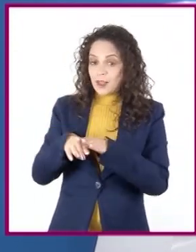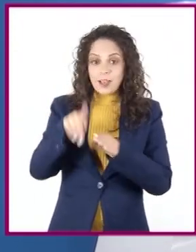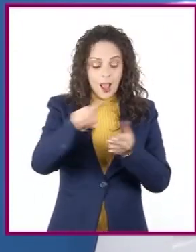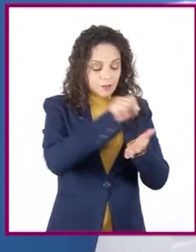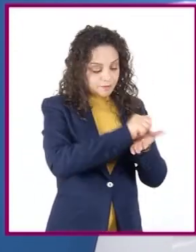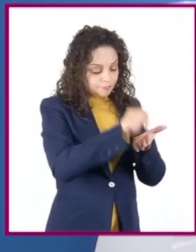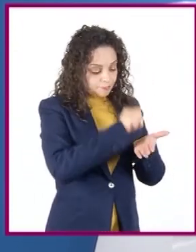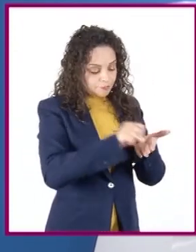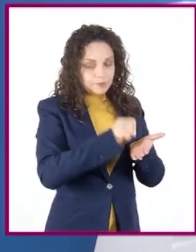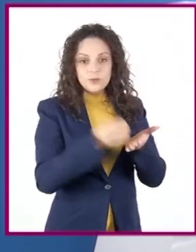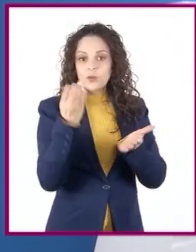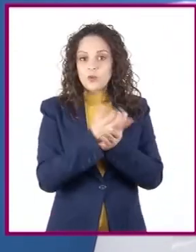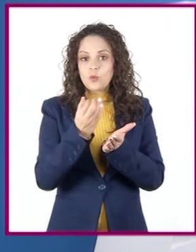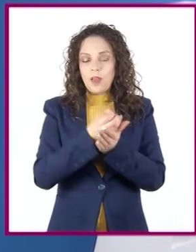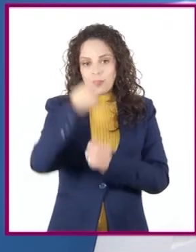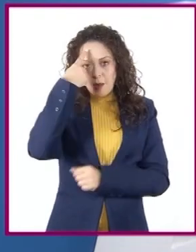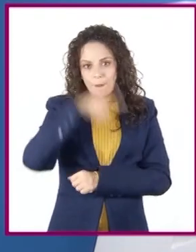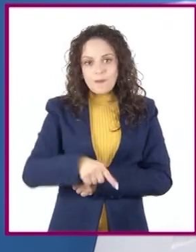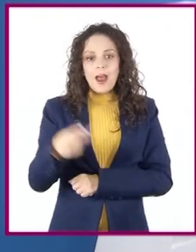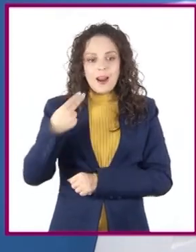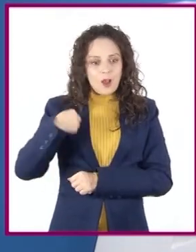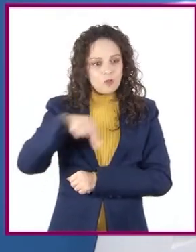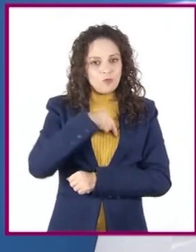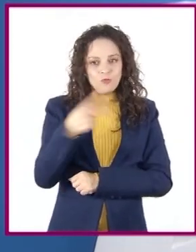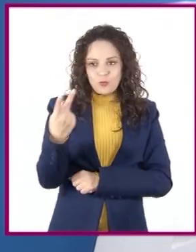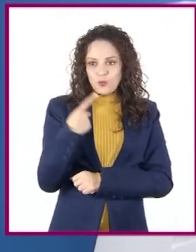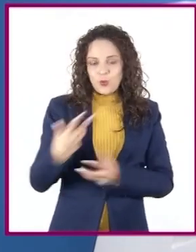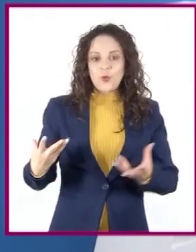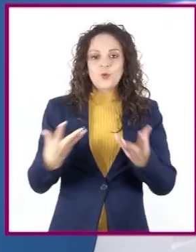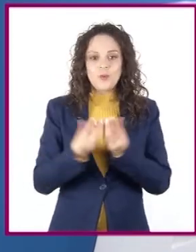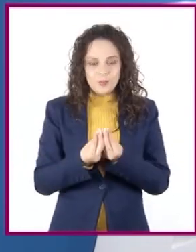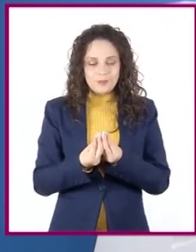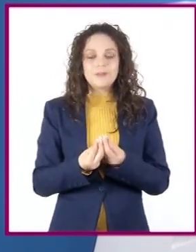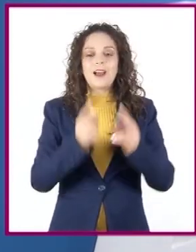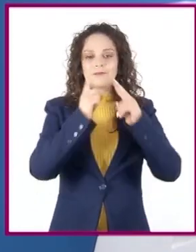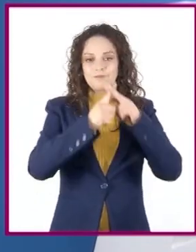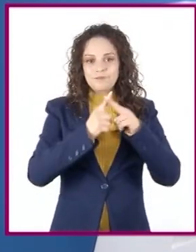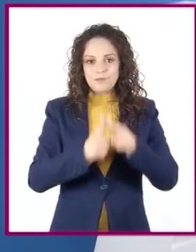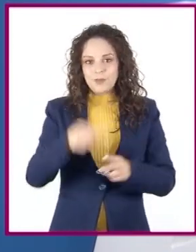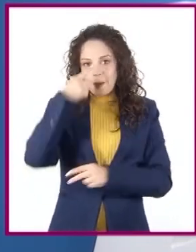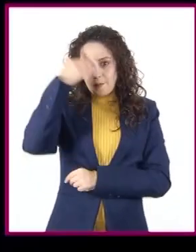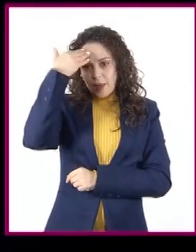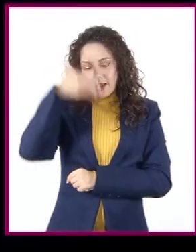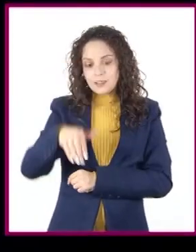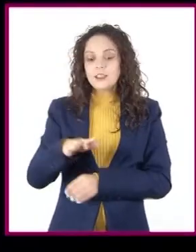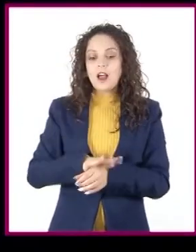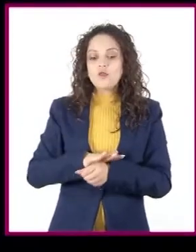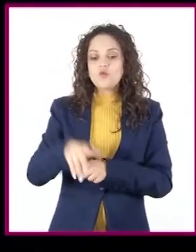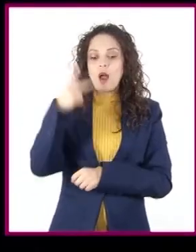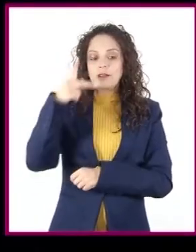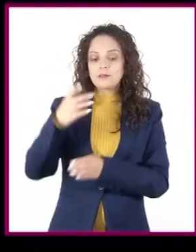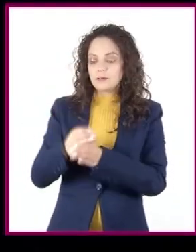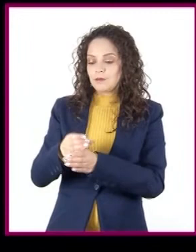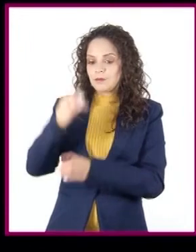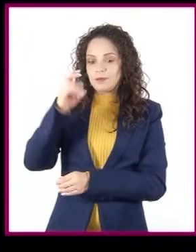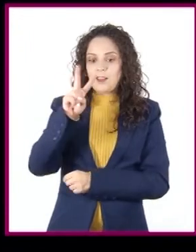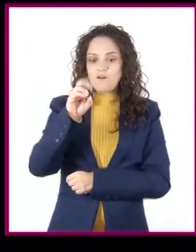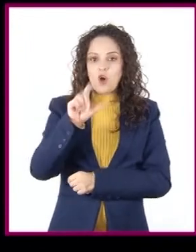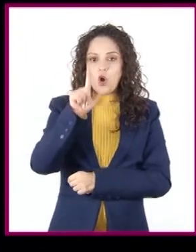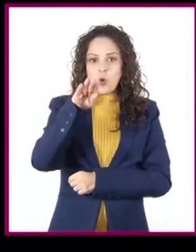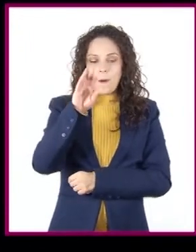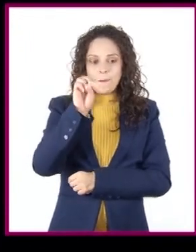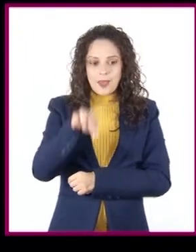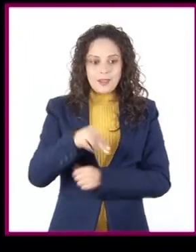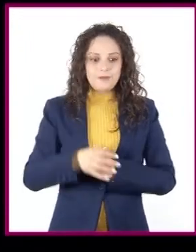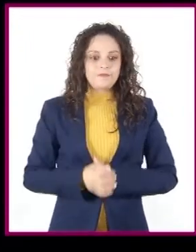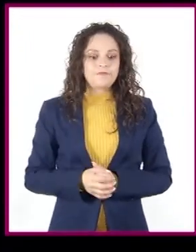las operaciones junto con nosotros para calcular el volumen del prisma romboidal. La fórmula para calcular el área de